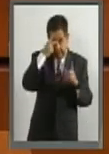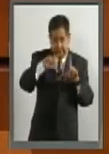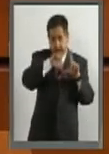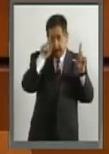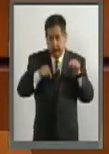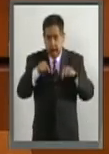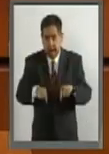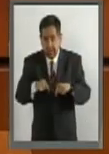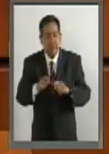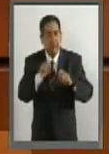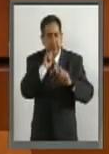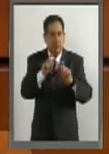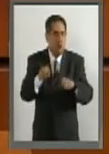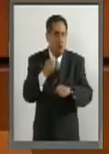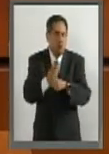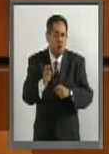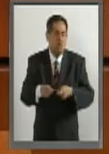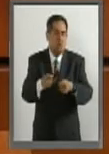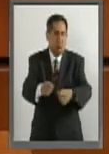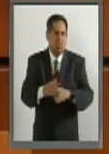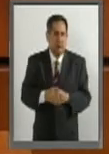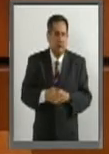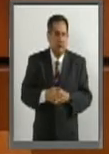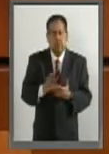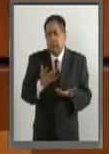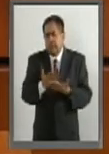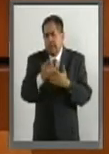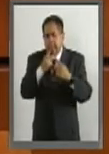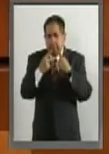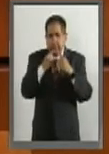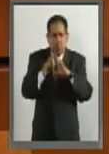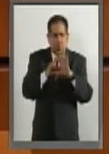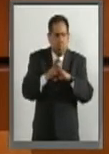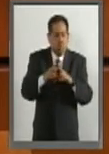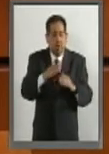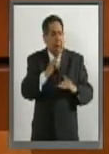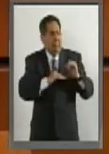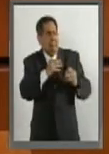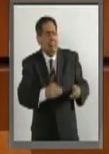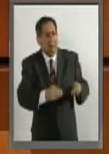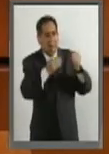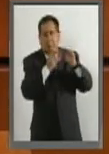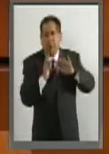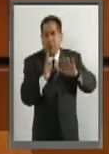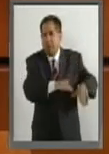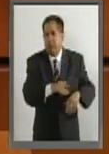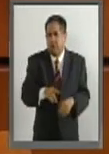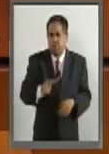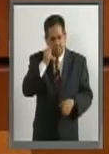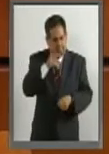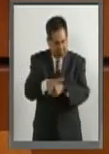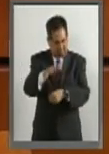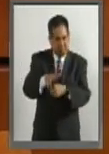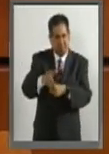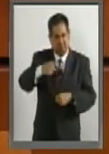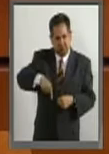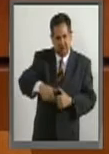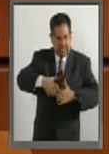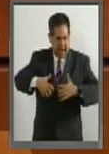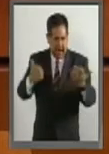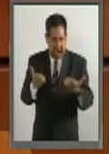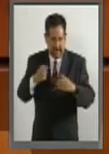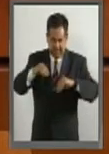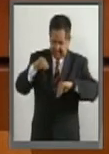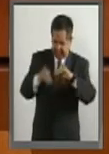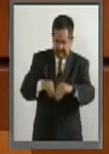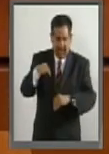de la frontera. No tendríamos que preocuparnos por la construcción de ningún muro si fuéramos capaces de generar aquí mismo, en nuestro